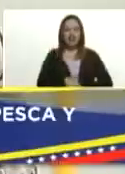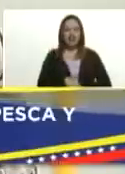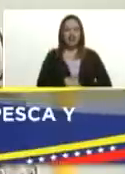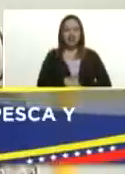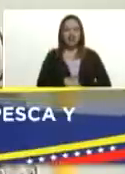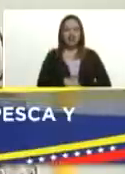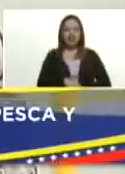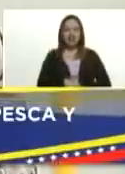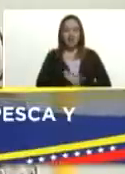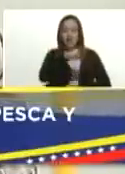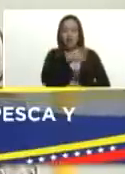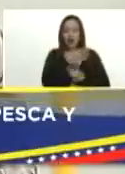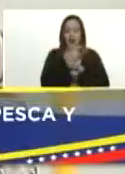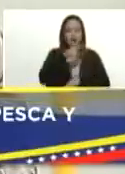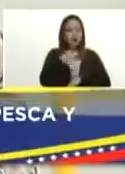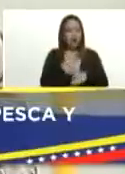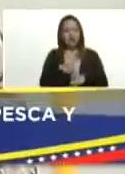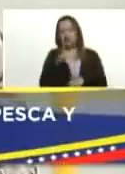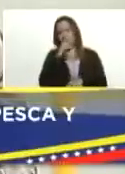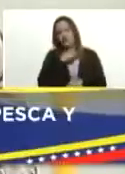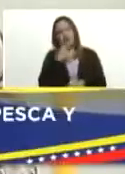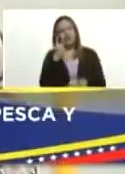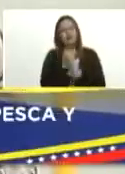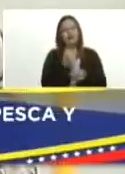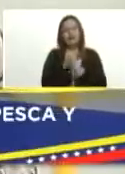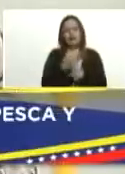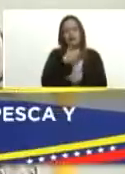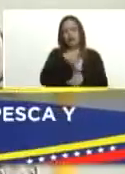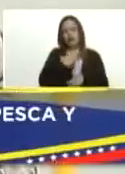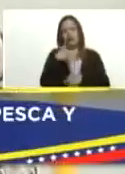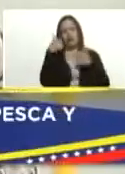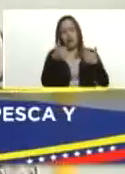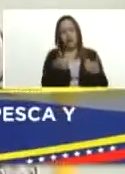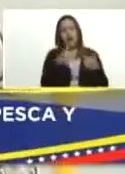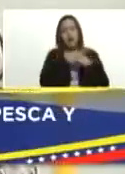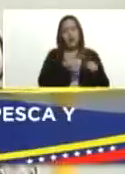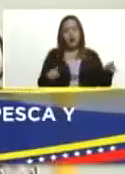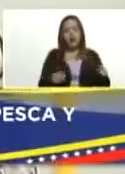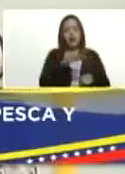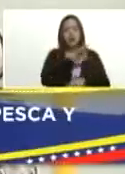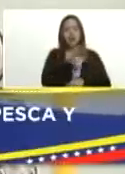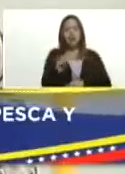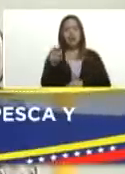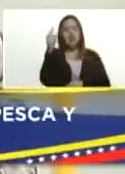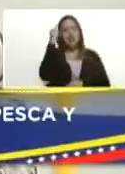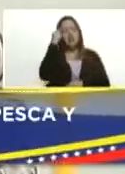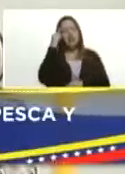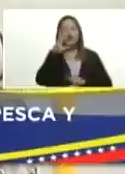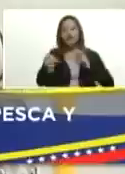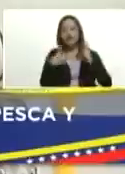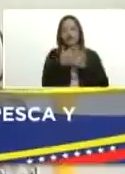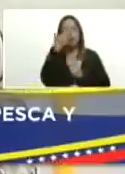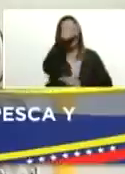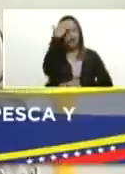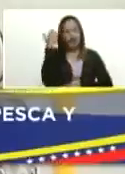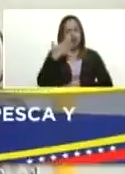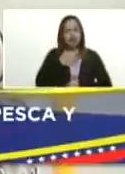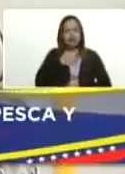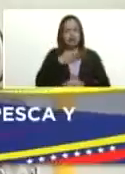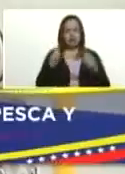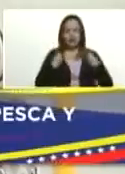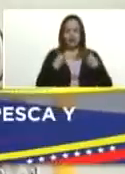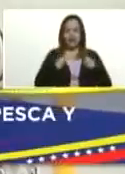En ese nacional no nos fue muy bien, pero son 30 días inolvidables de mi